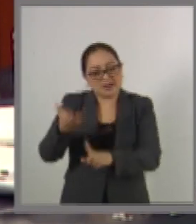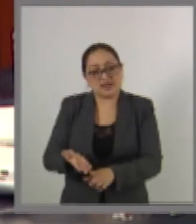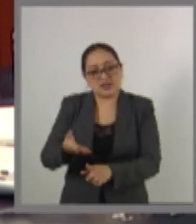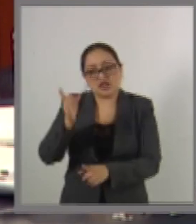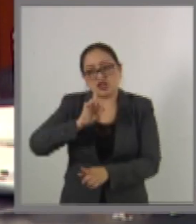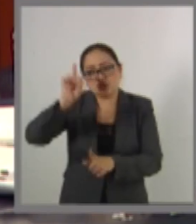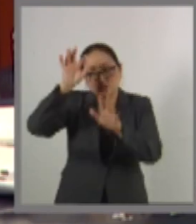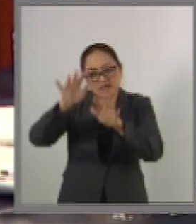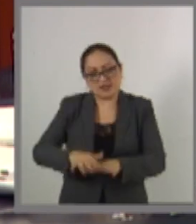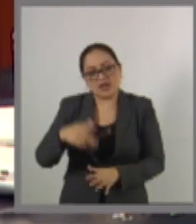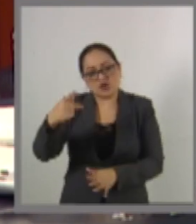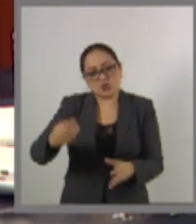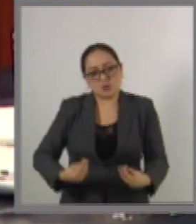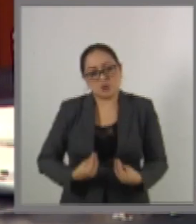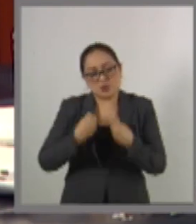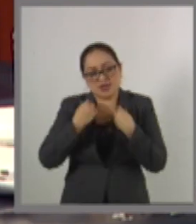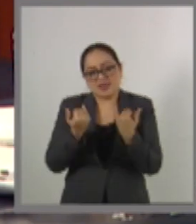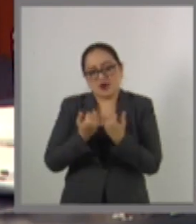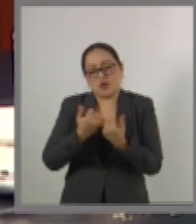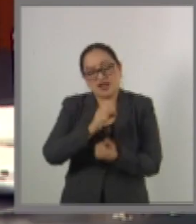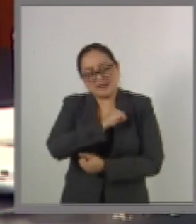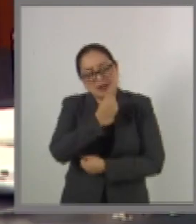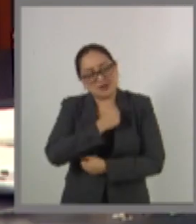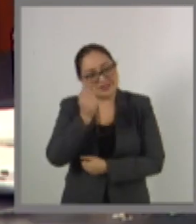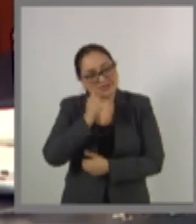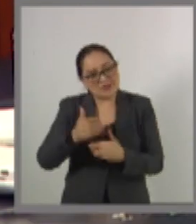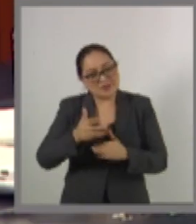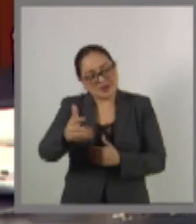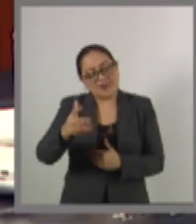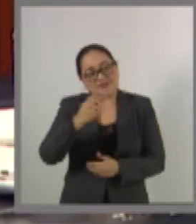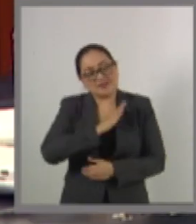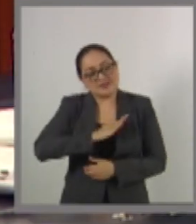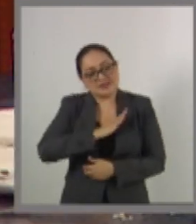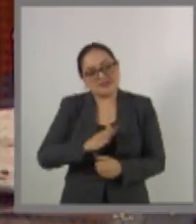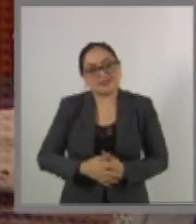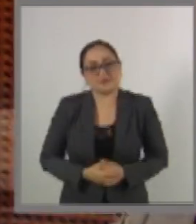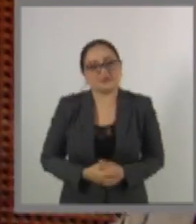sobre todo tu vida. Que tengas mucha salud siempre. Felicidades.